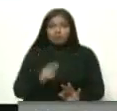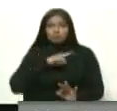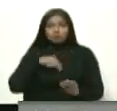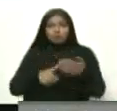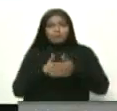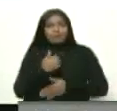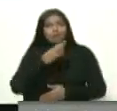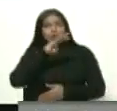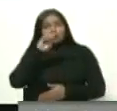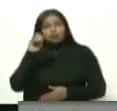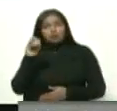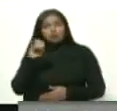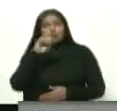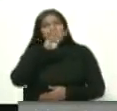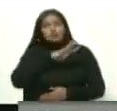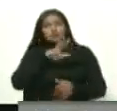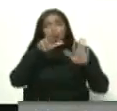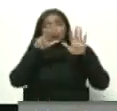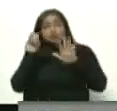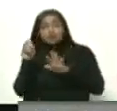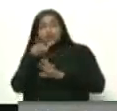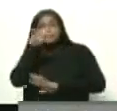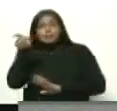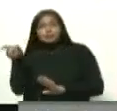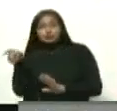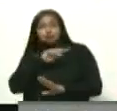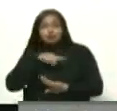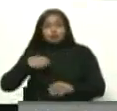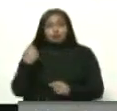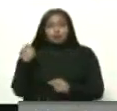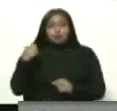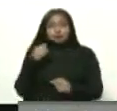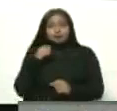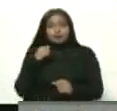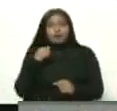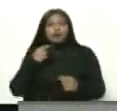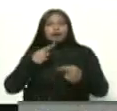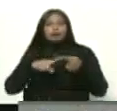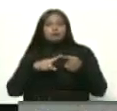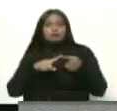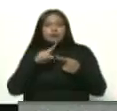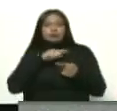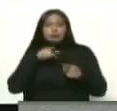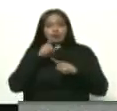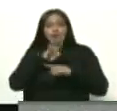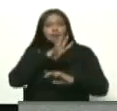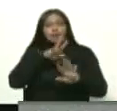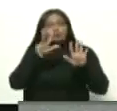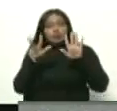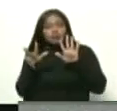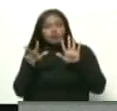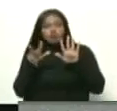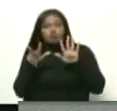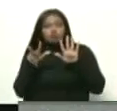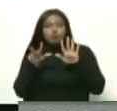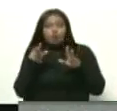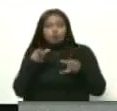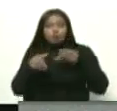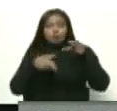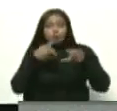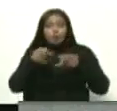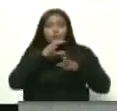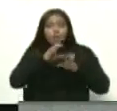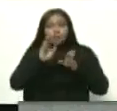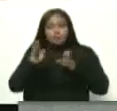más de 480 funcionarios de nuestro Cuerpo Policía Nacional Bolivariana en las 48 estaciones. En estas